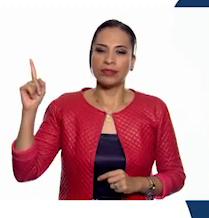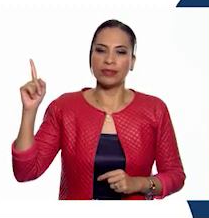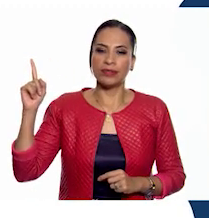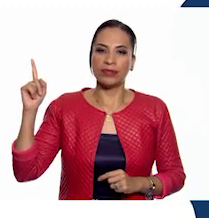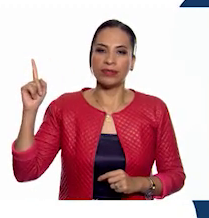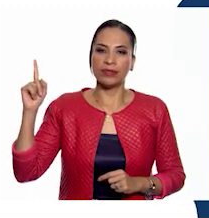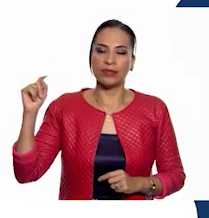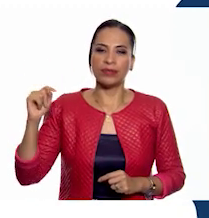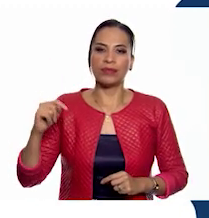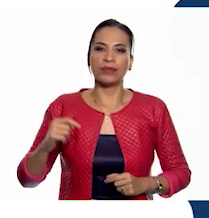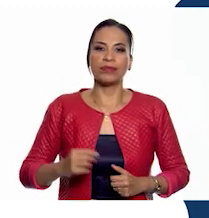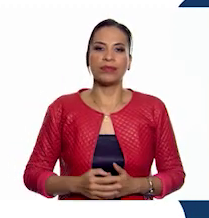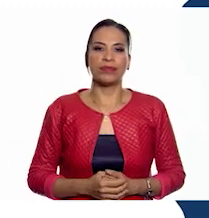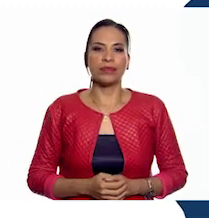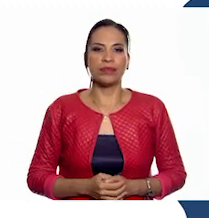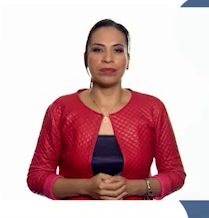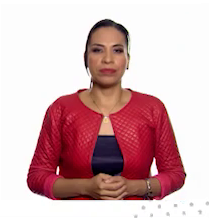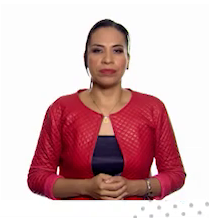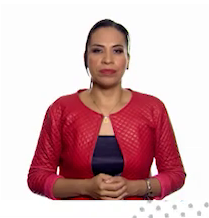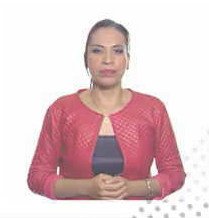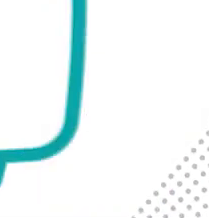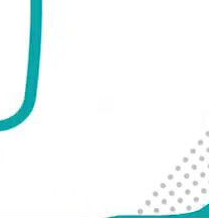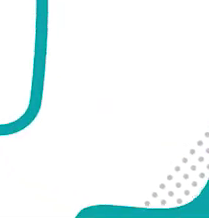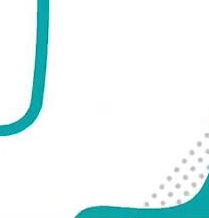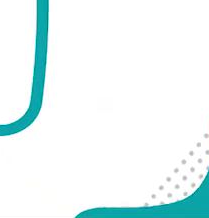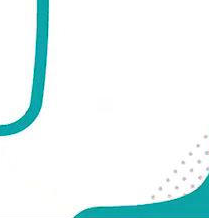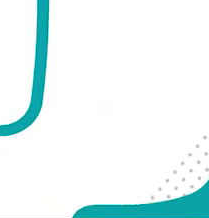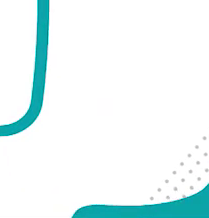.cep.gov.mx